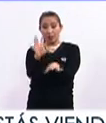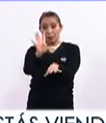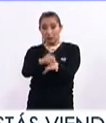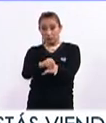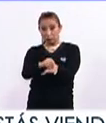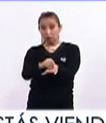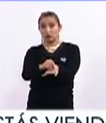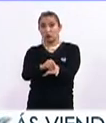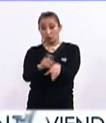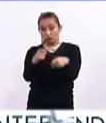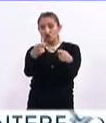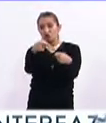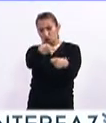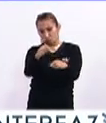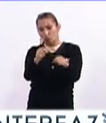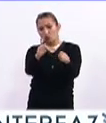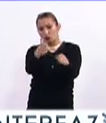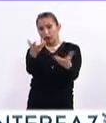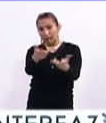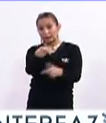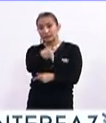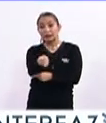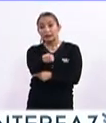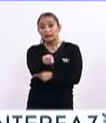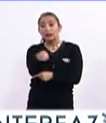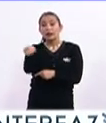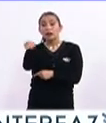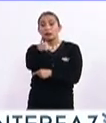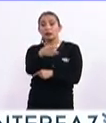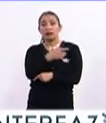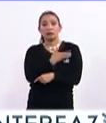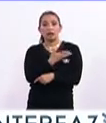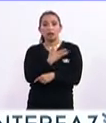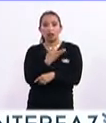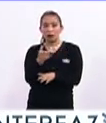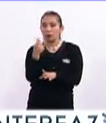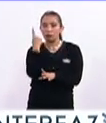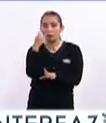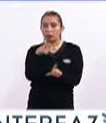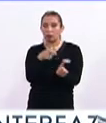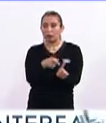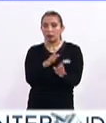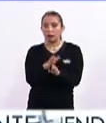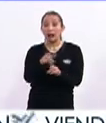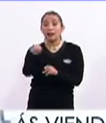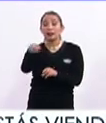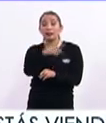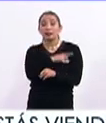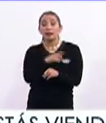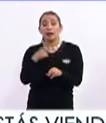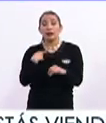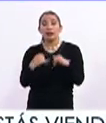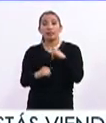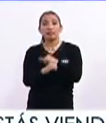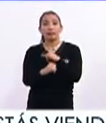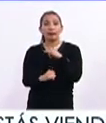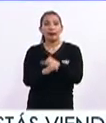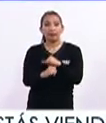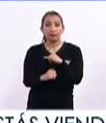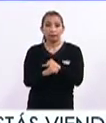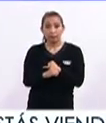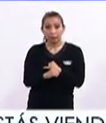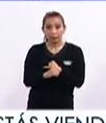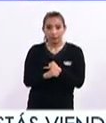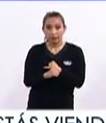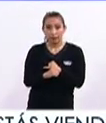la concesión van a tener, entre otras cosas, que ofrecer internet